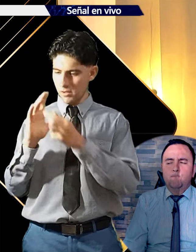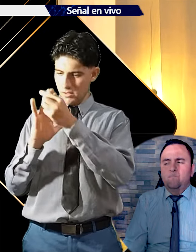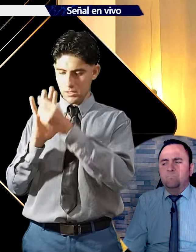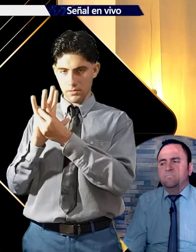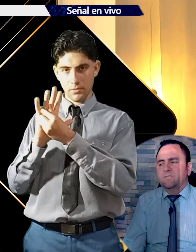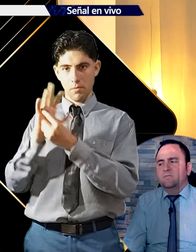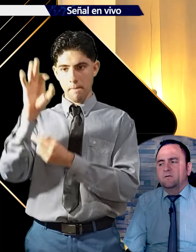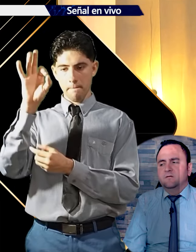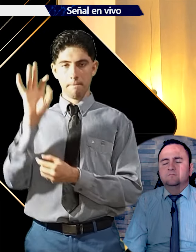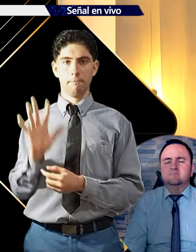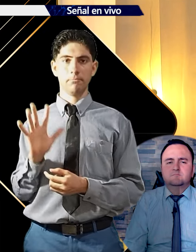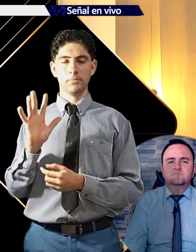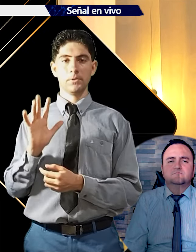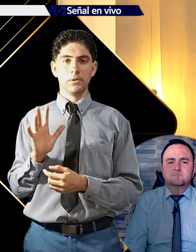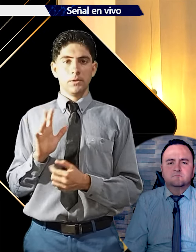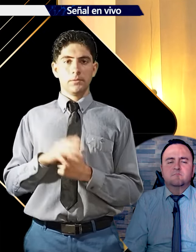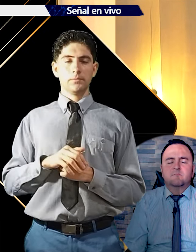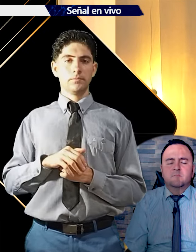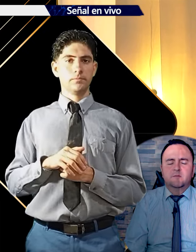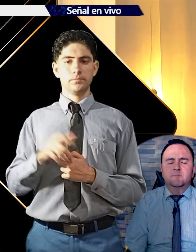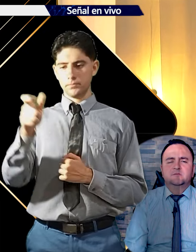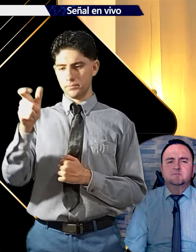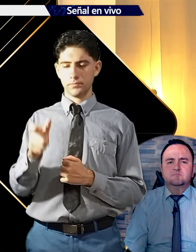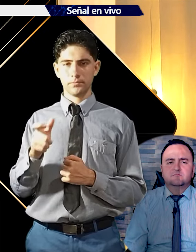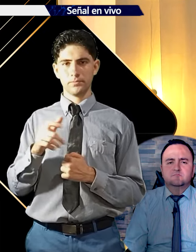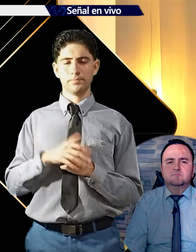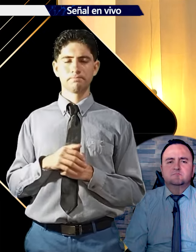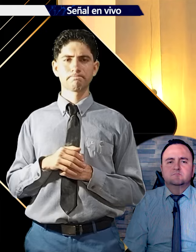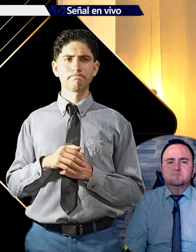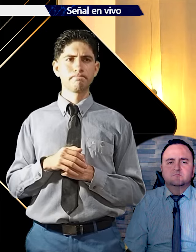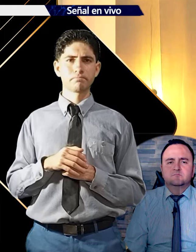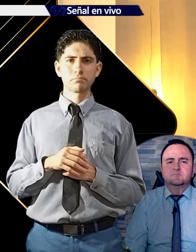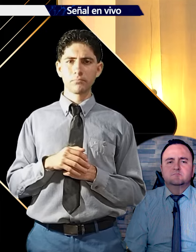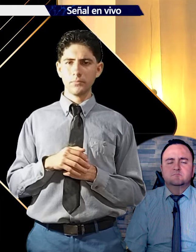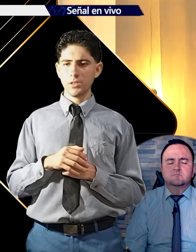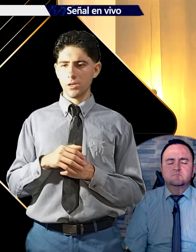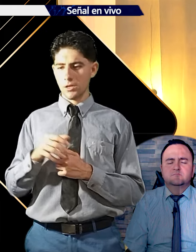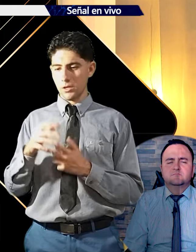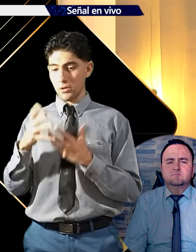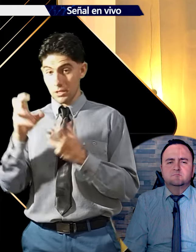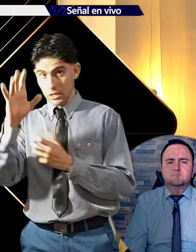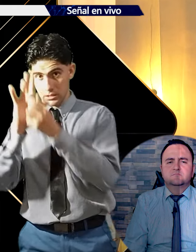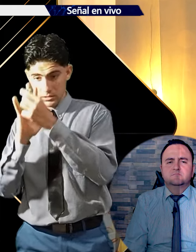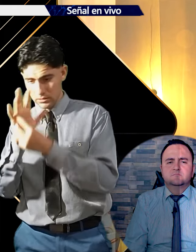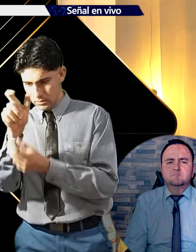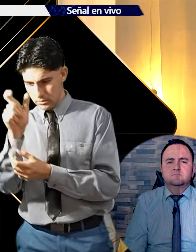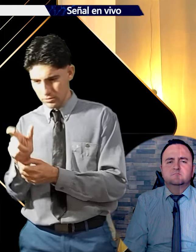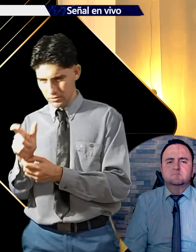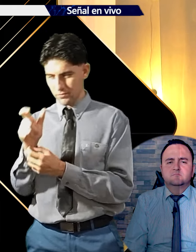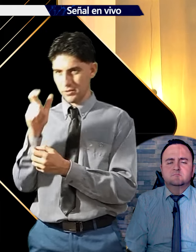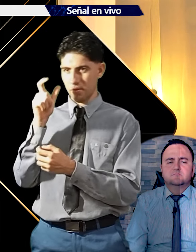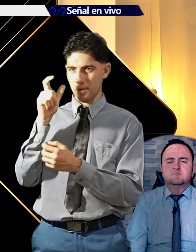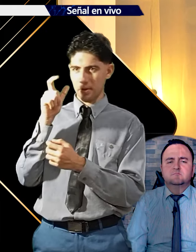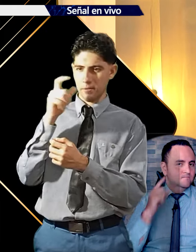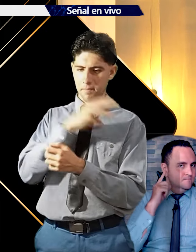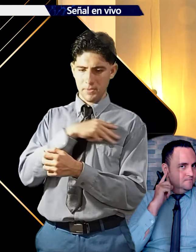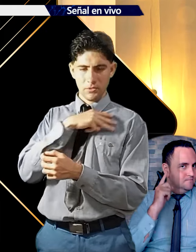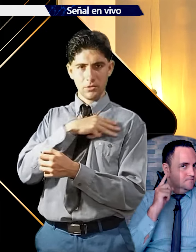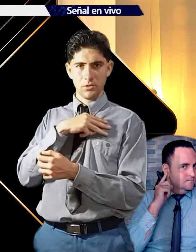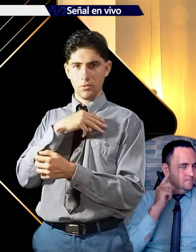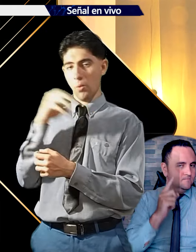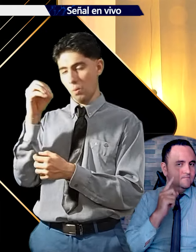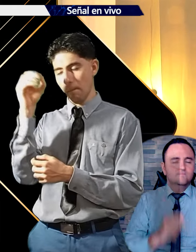con un pastor, anhelaba casarme con alguien que tuviera que ver. Fui una admiradora desde que me convertí de la gente que